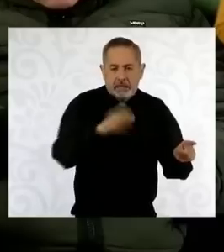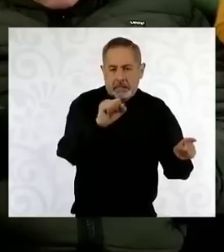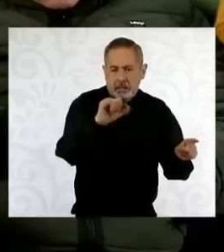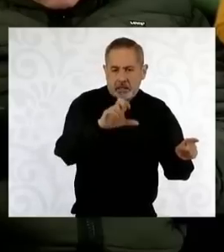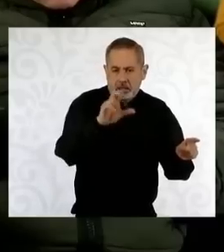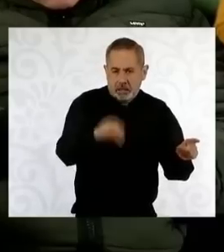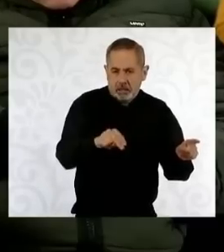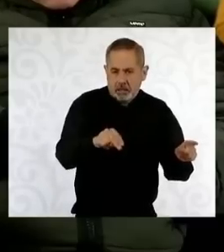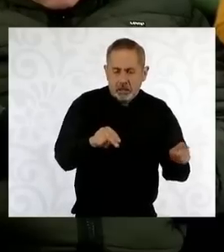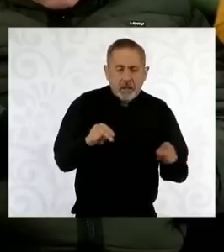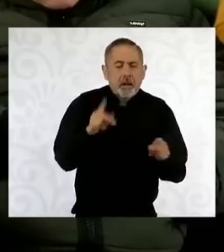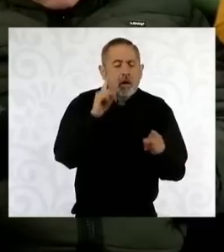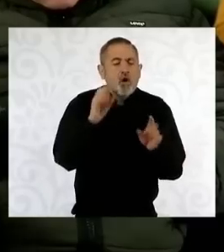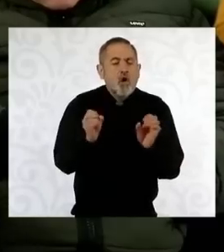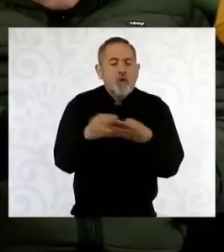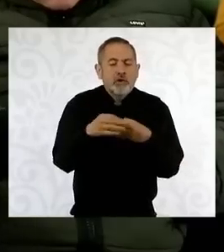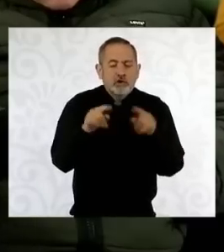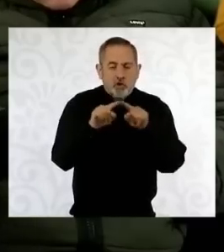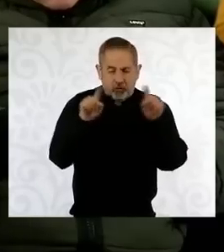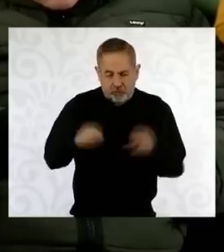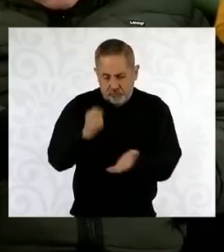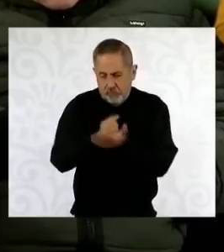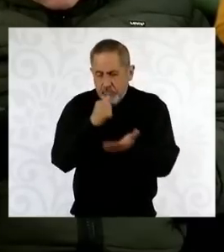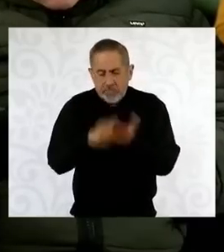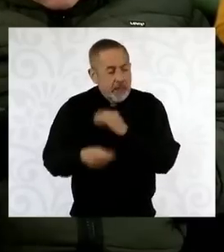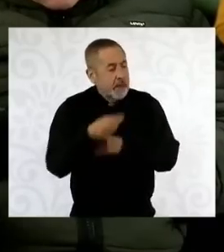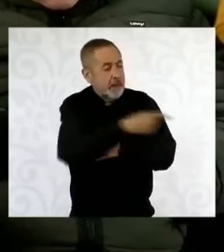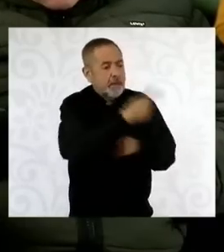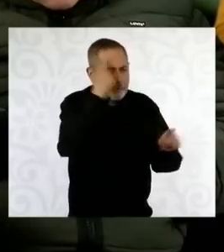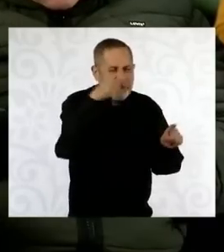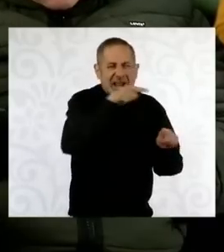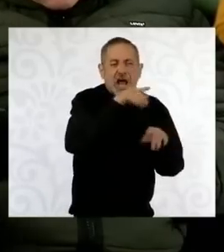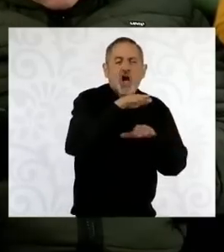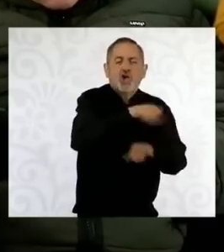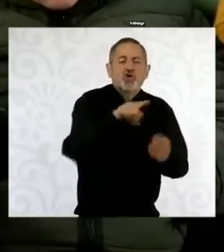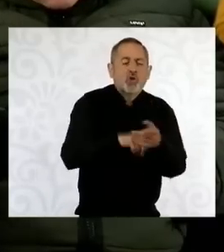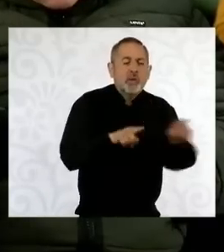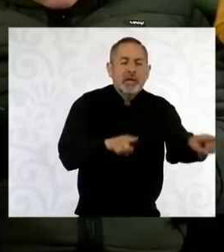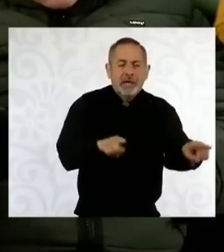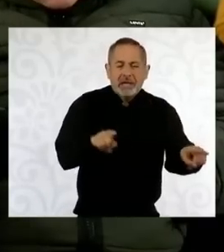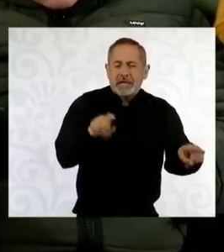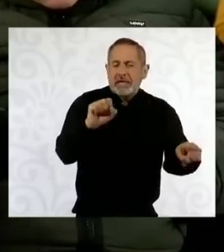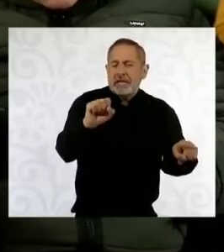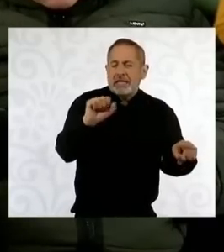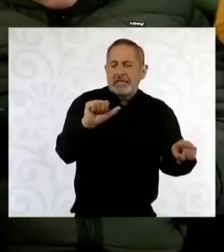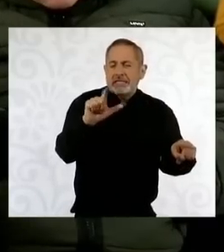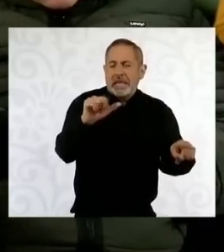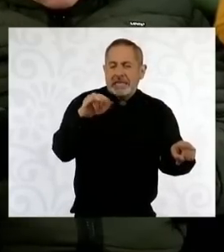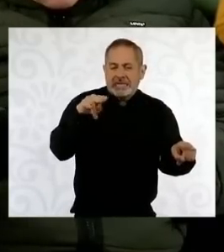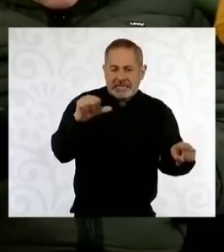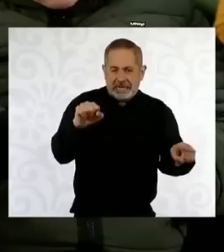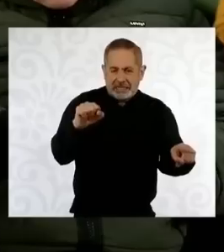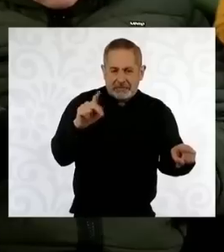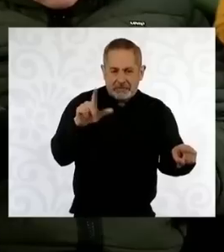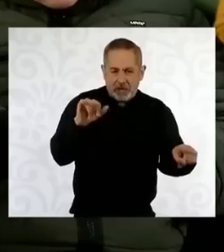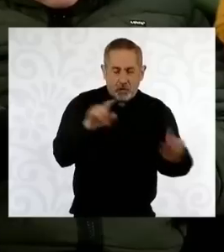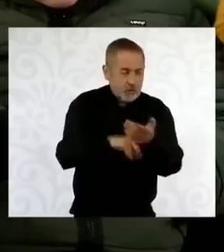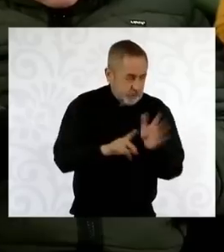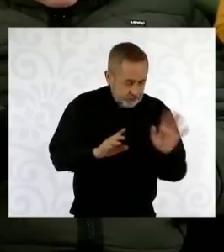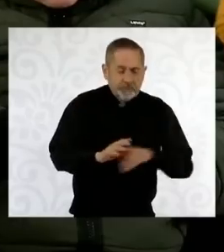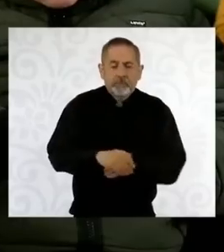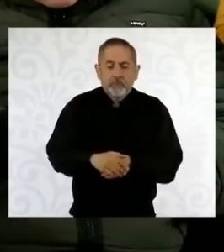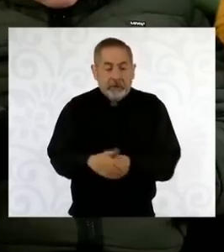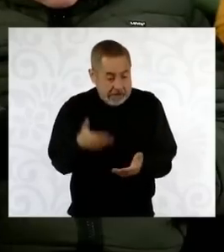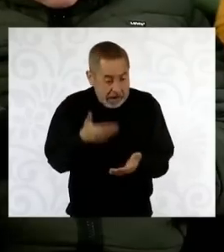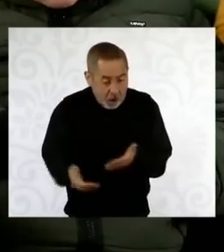resolver ya el caso de Ricardo Salinas Pliego. Lo que ahora se sabe también en estos días es que el equipo legal de Grupo Electra